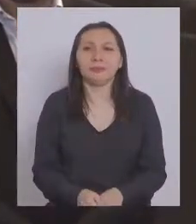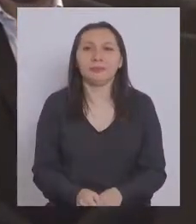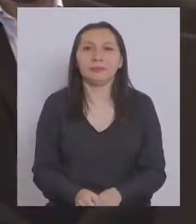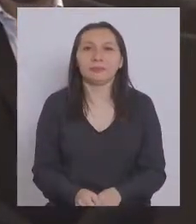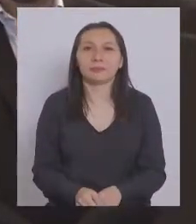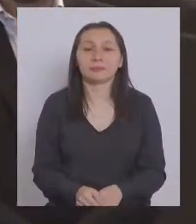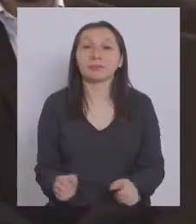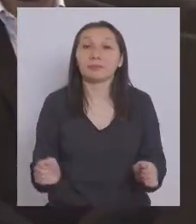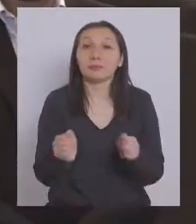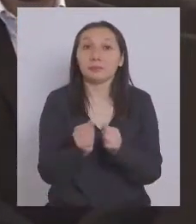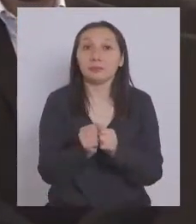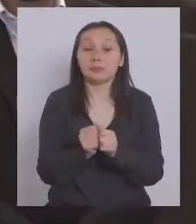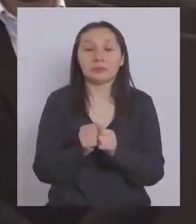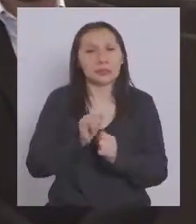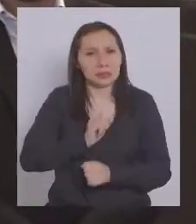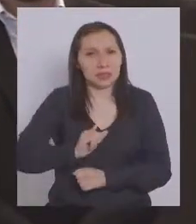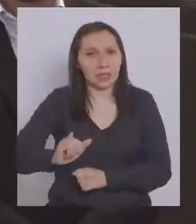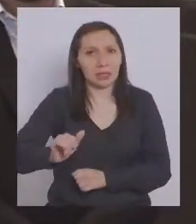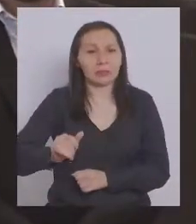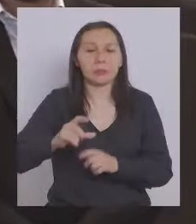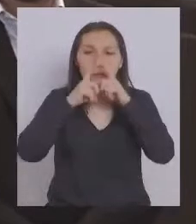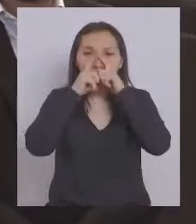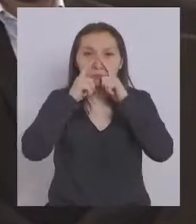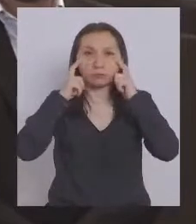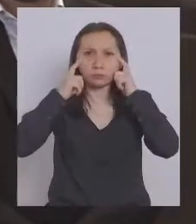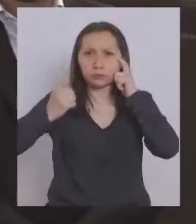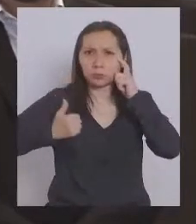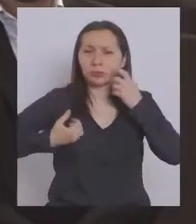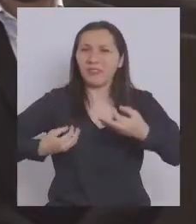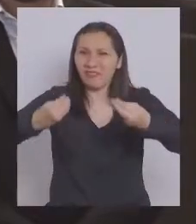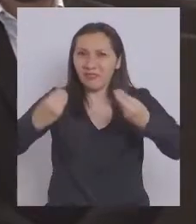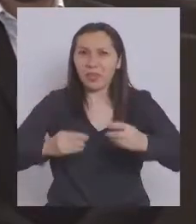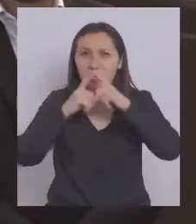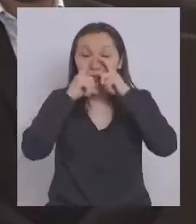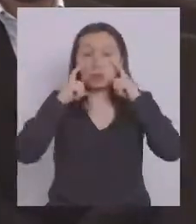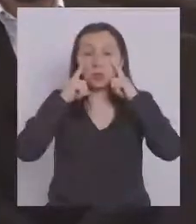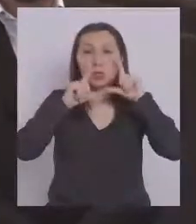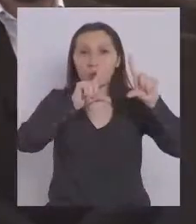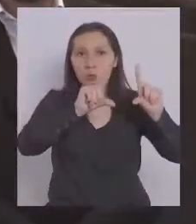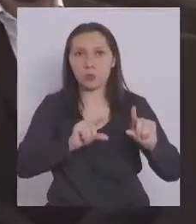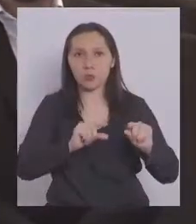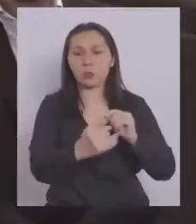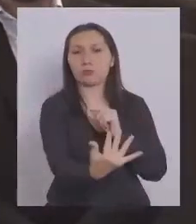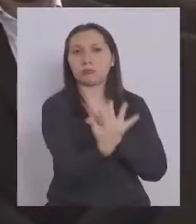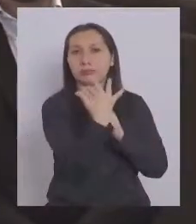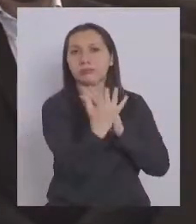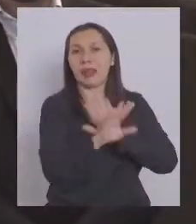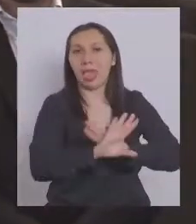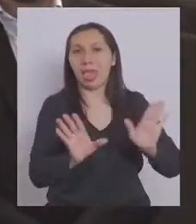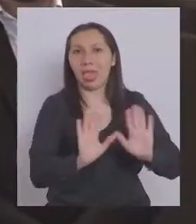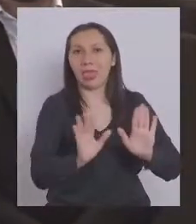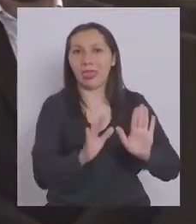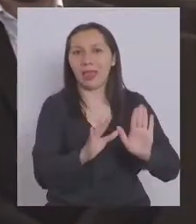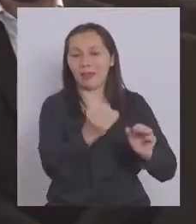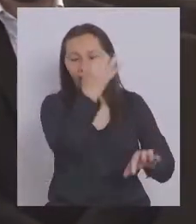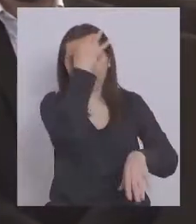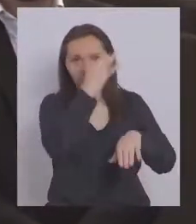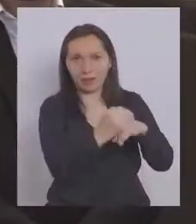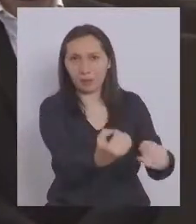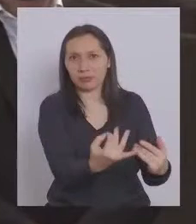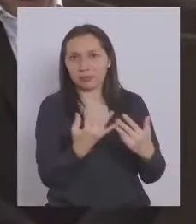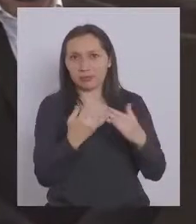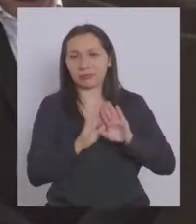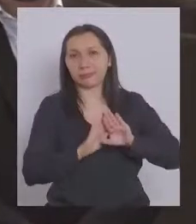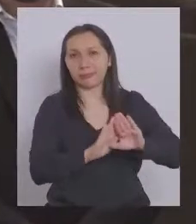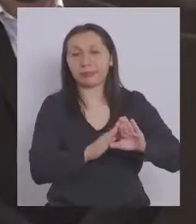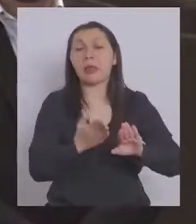uso permanente y correcto de la mascarilla se reduce muy sustantivamente el riesgo de contagio. También